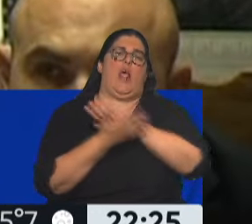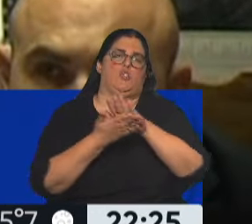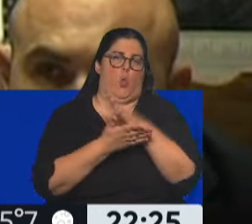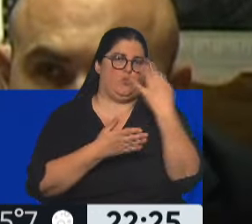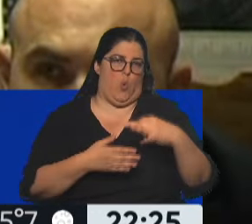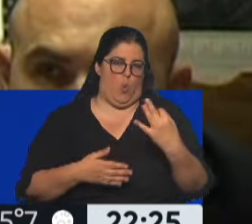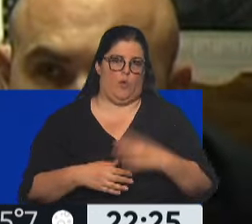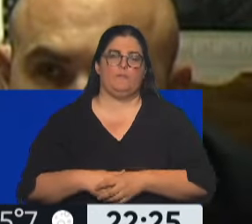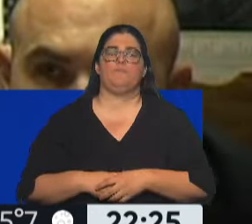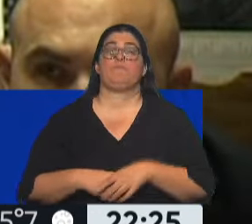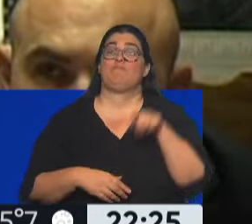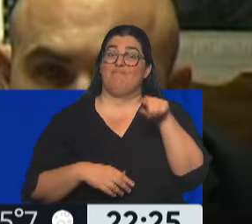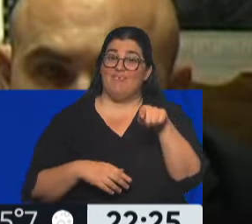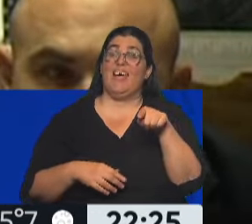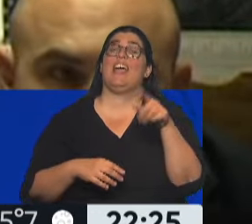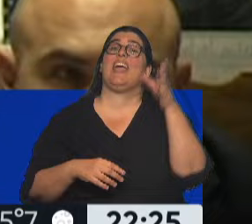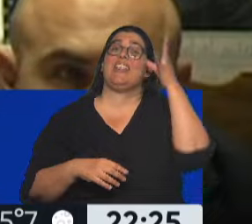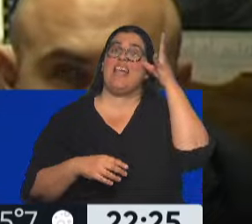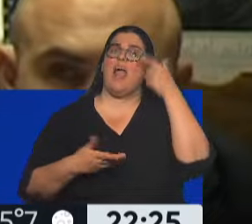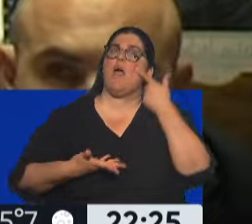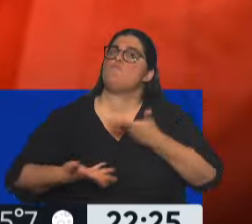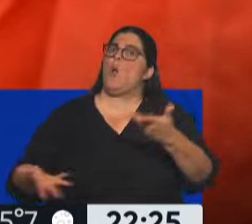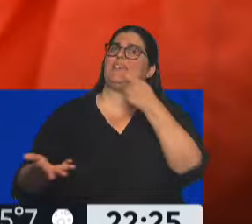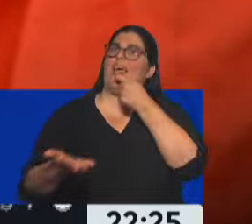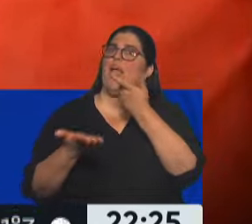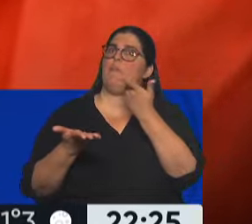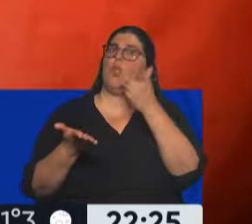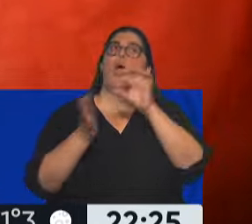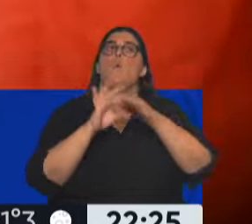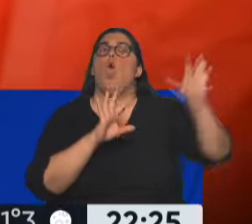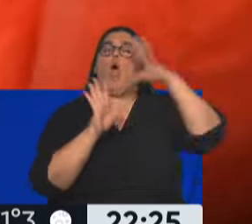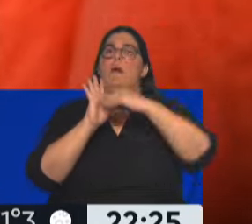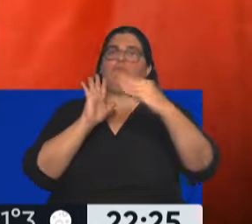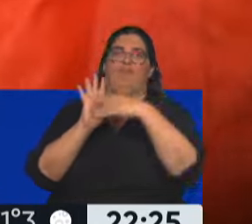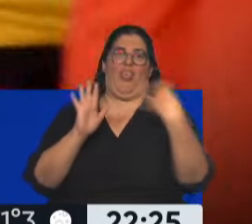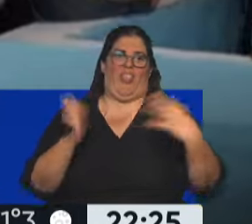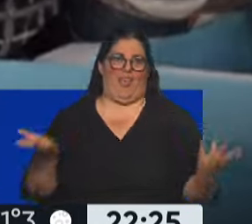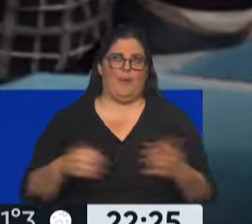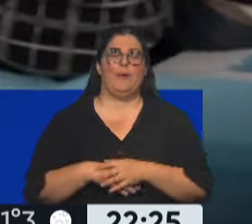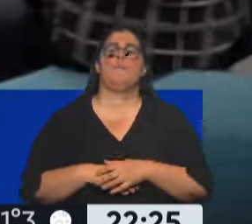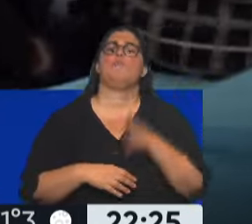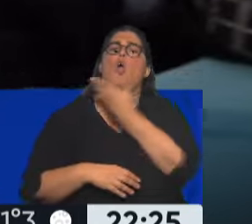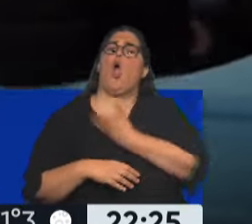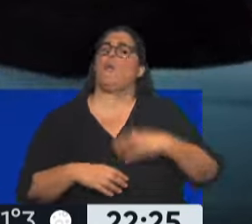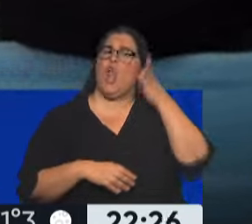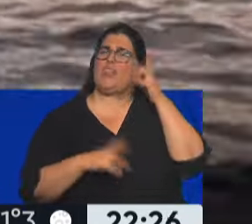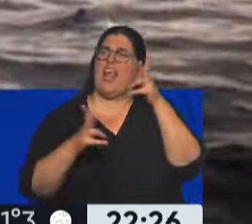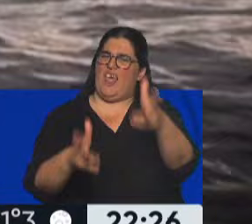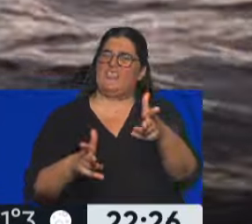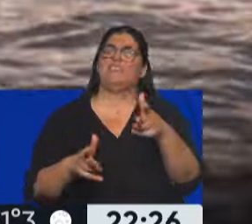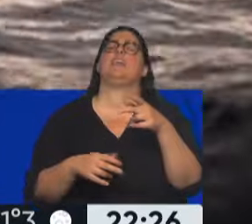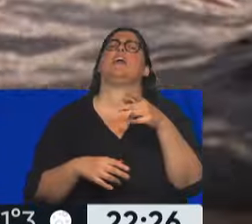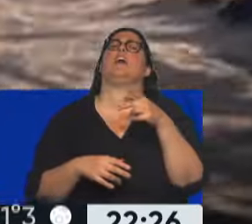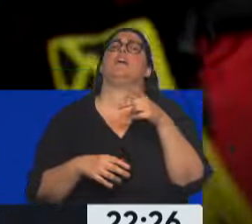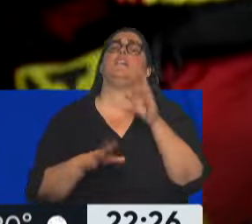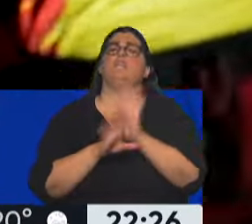Meloni asegura que Italia está dando un ejemplo para el resto de Europa. Según el gobierno, la iniciativa despertó el interés de distintos países en